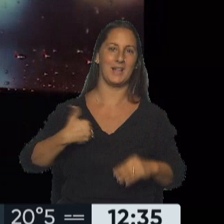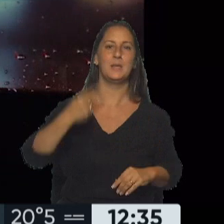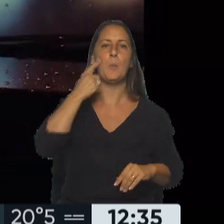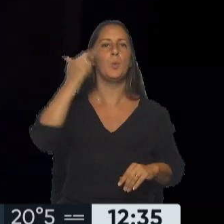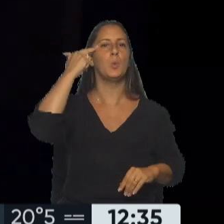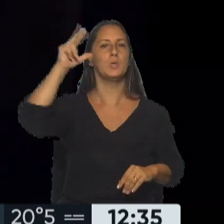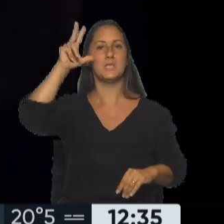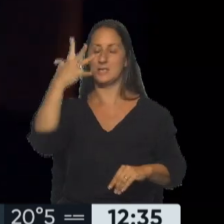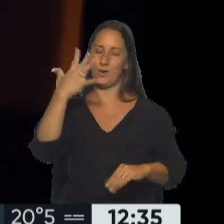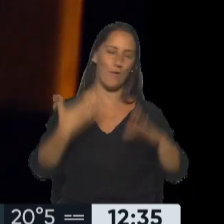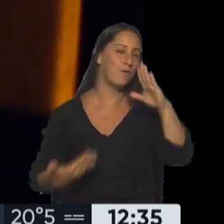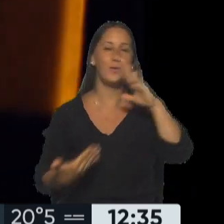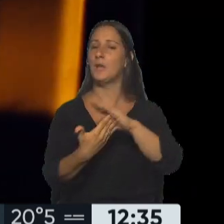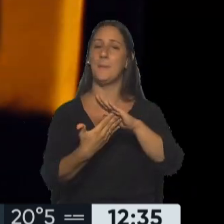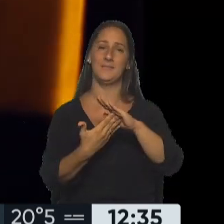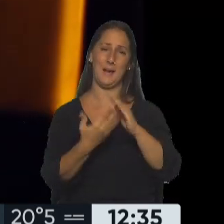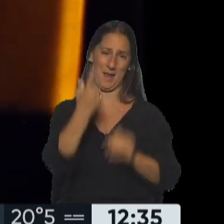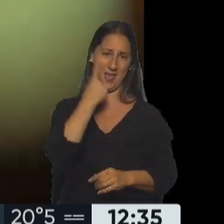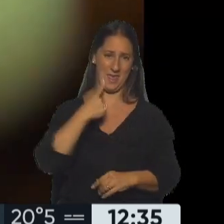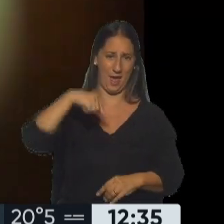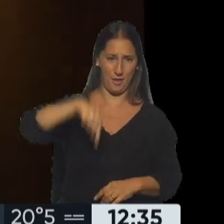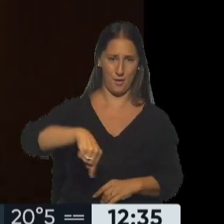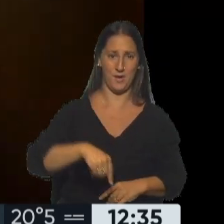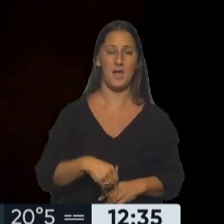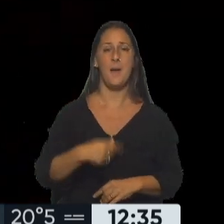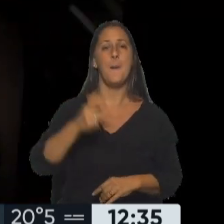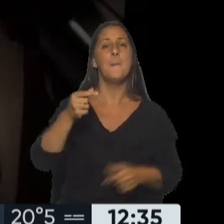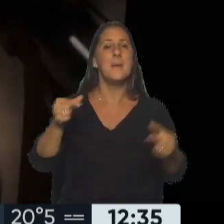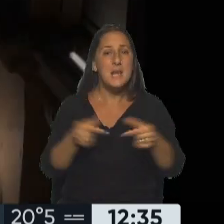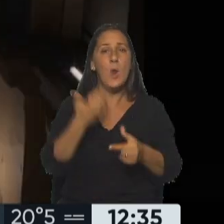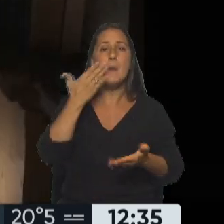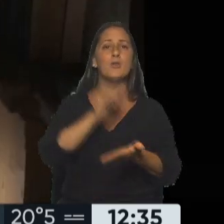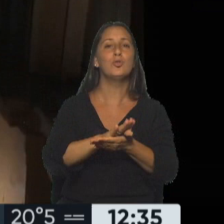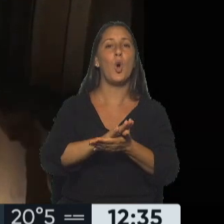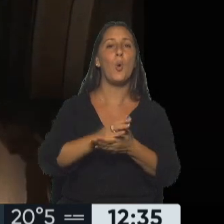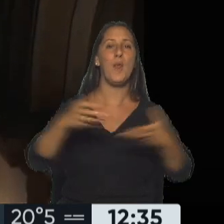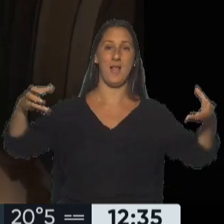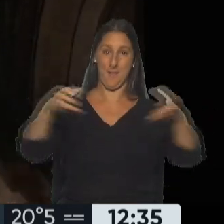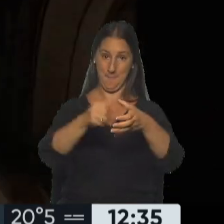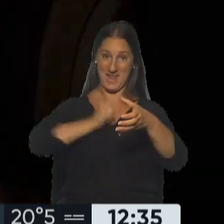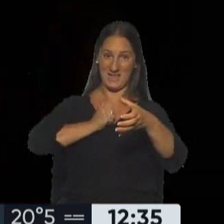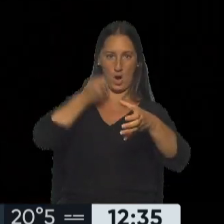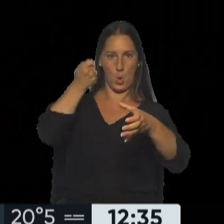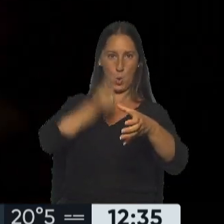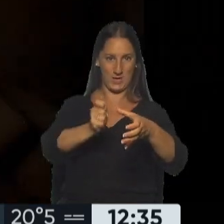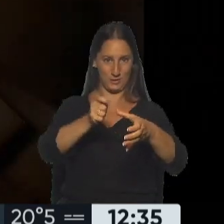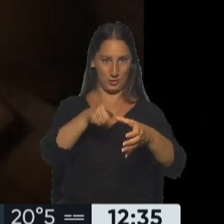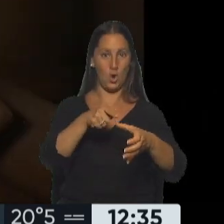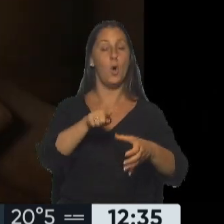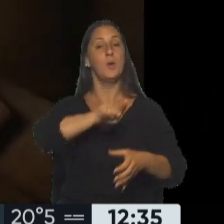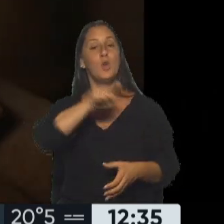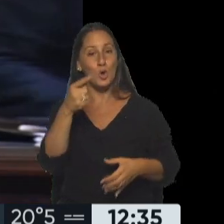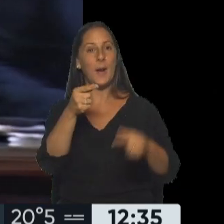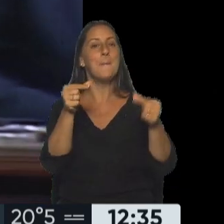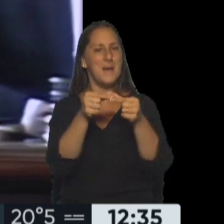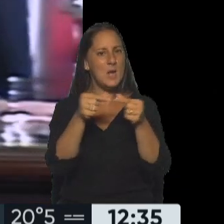1985, vital para este día. Una película que habla sobre el juicio a las juntas. Bueno, y me quedo con el tema del juicio, porque esta es otra de las películas